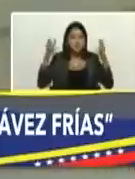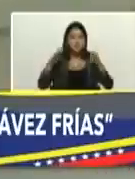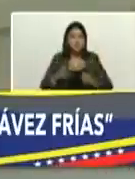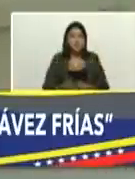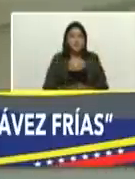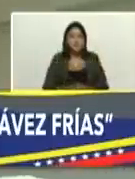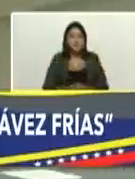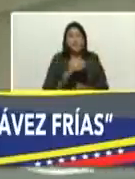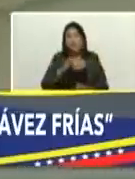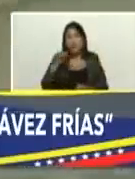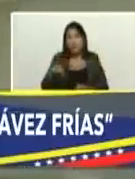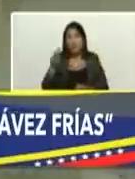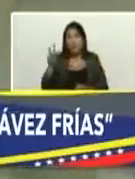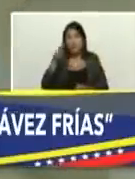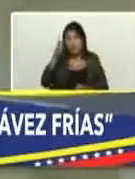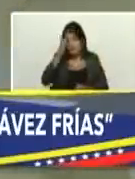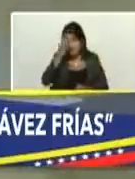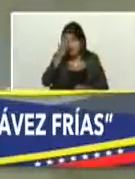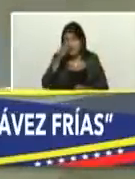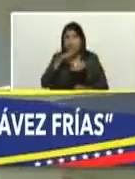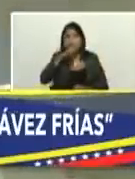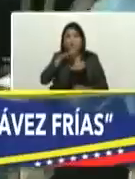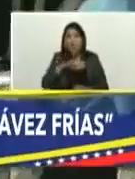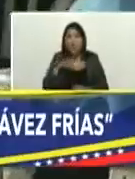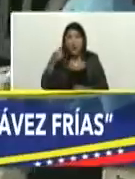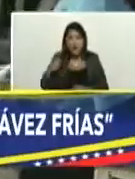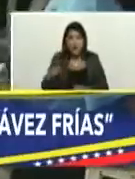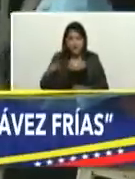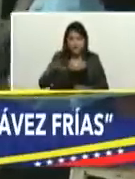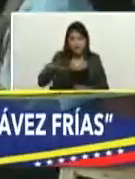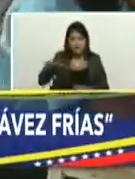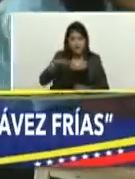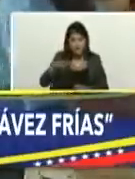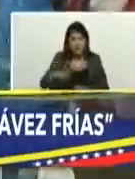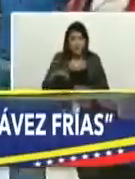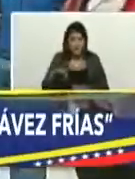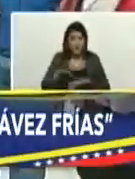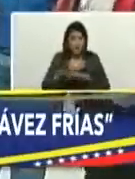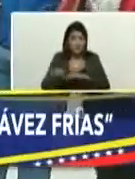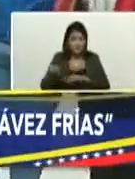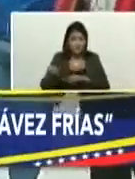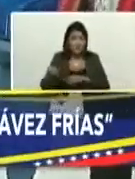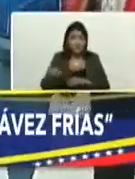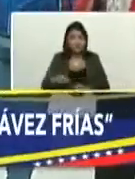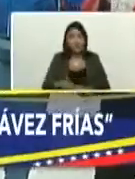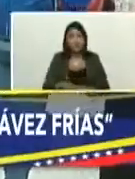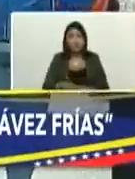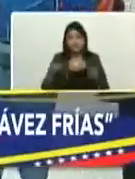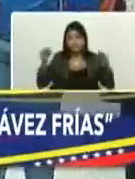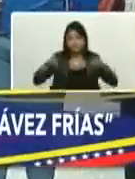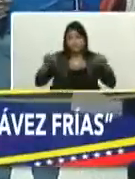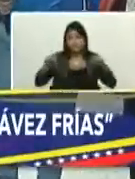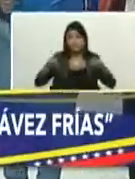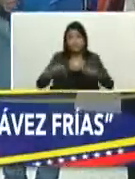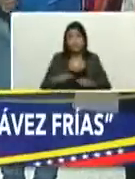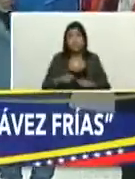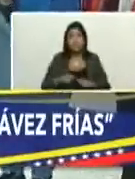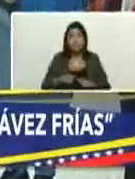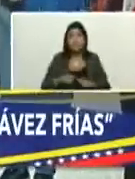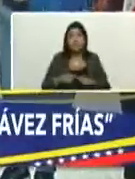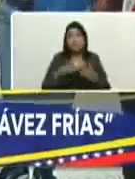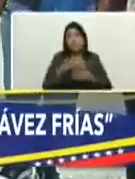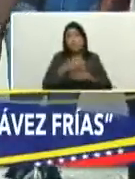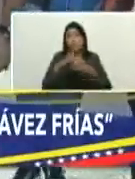hoy, 2 de febrero, se hace historia en la comunidad de Canelles, municipio Guásimo. Hoy tenemos este magnífico día